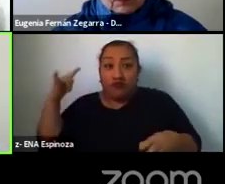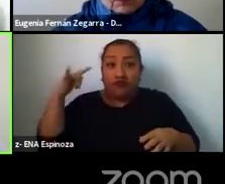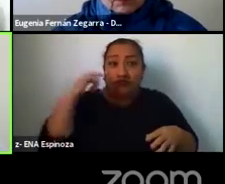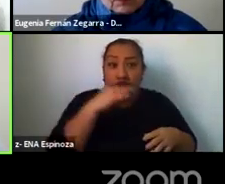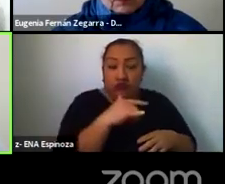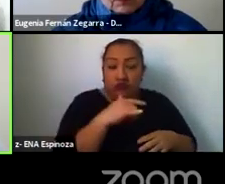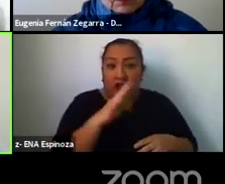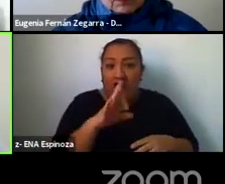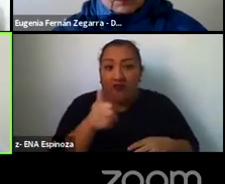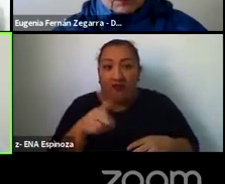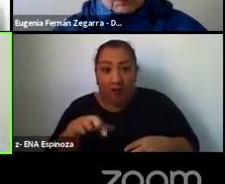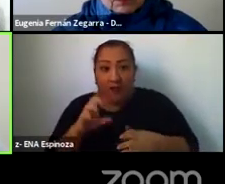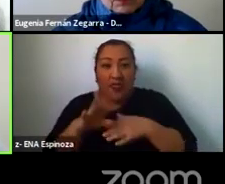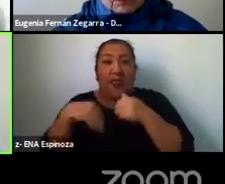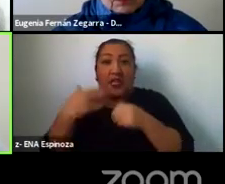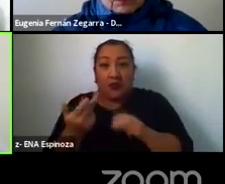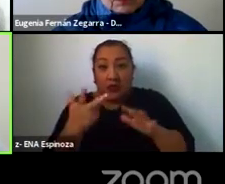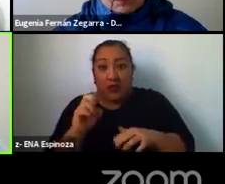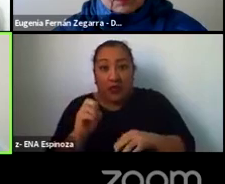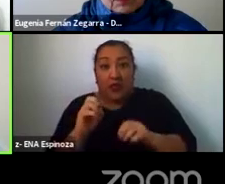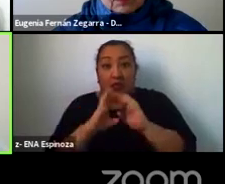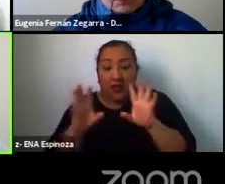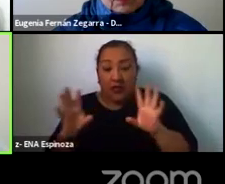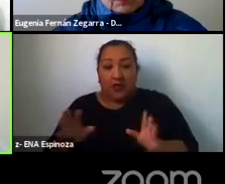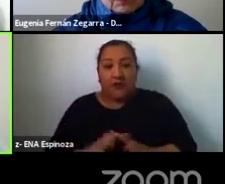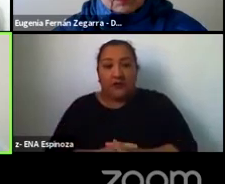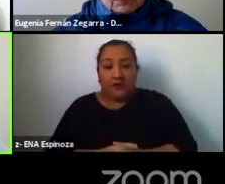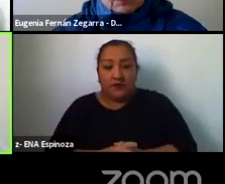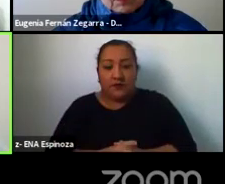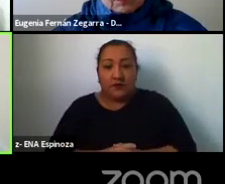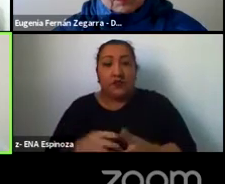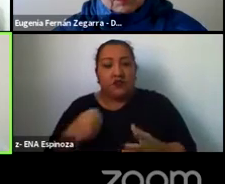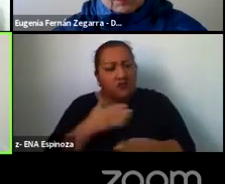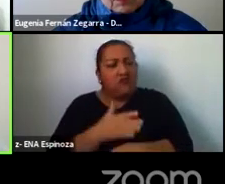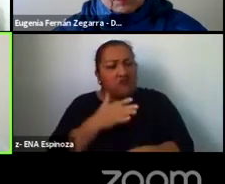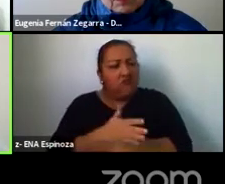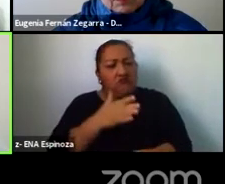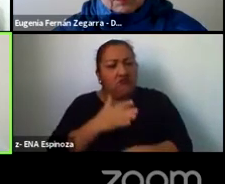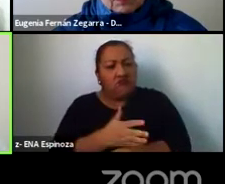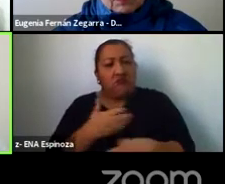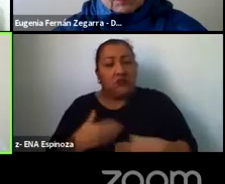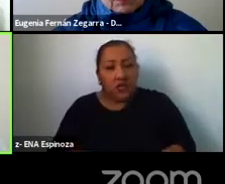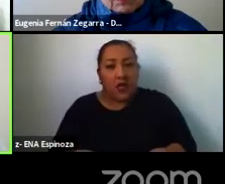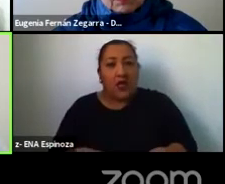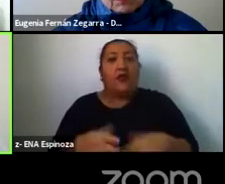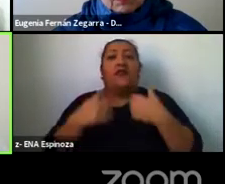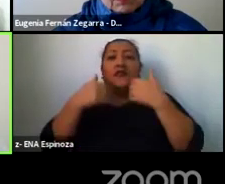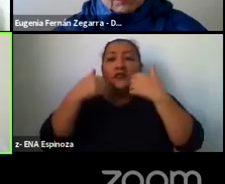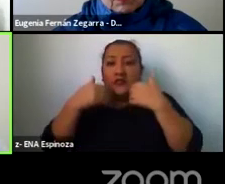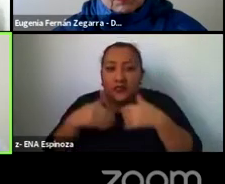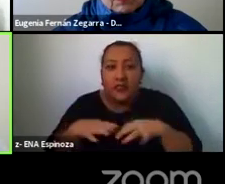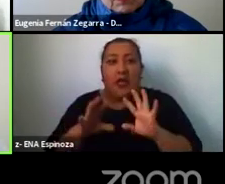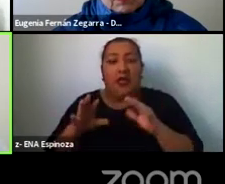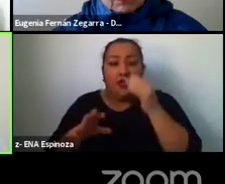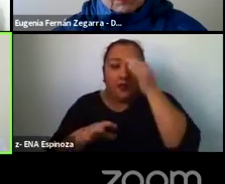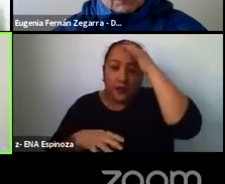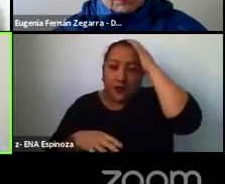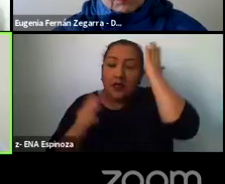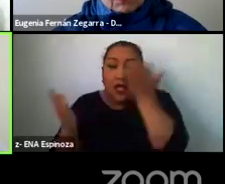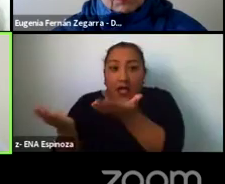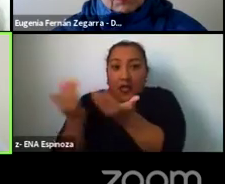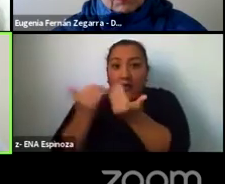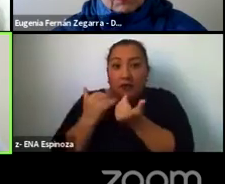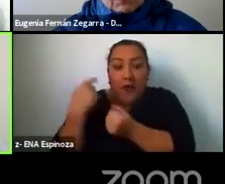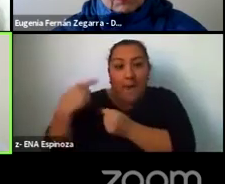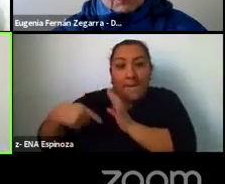de ya 30 días, y por nuestra reiterada insistencia, se ha logrado recibir 10